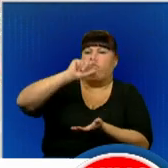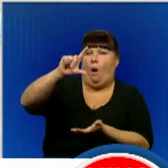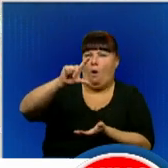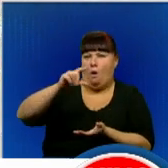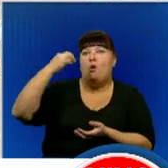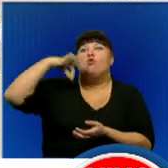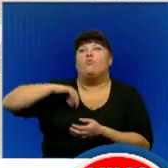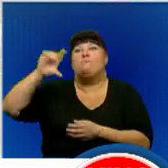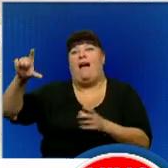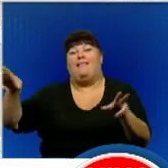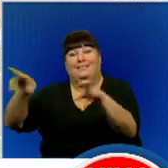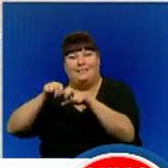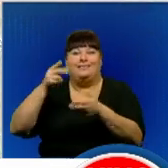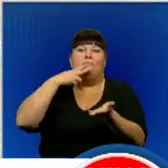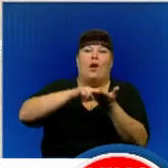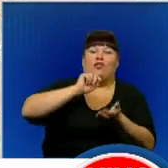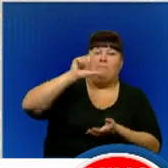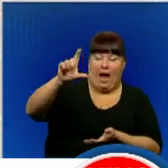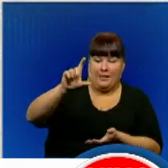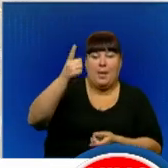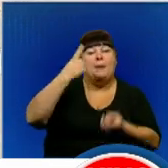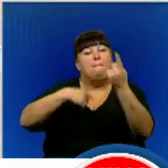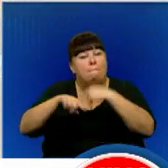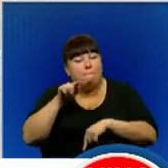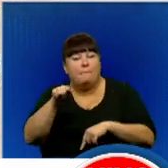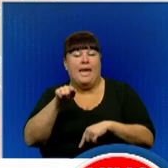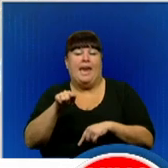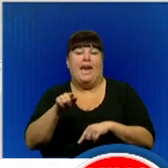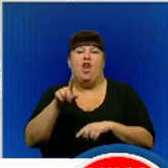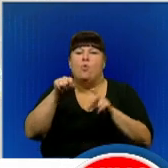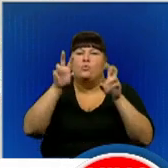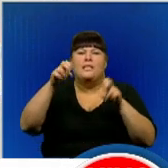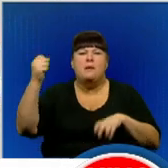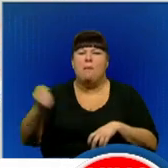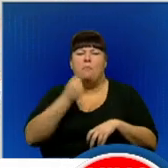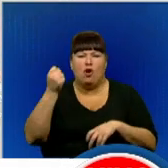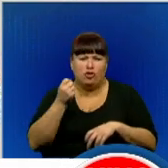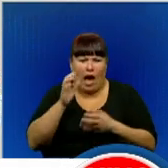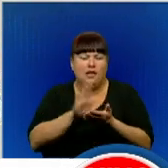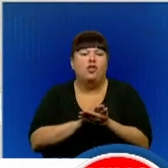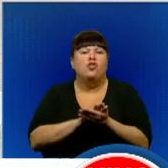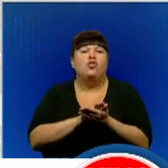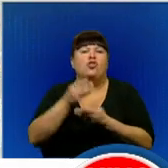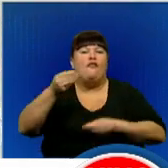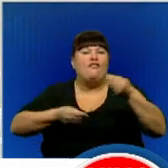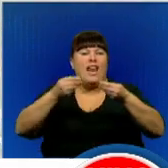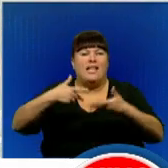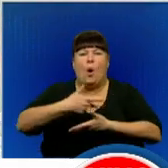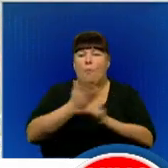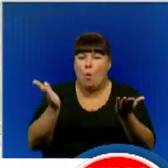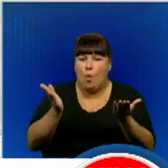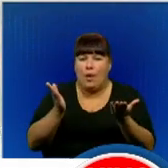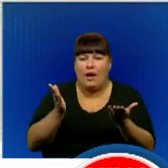soportan sin embargo este principio tan importante en la teoría de las finanzas públicas